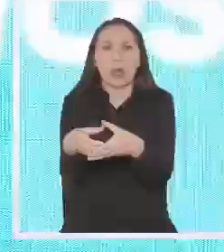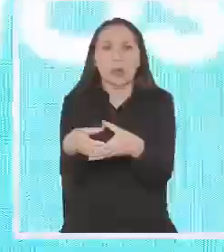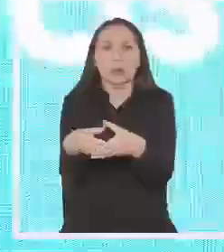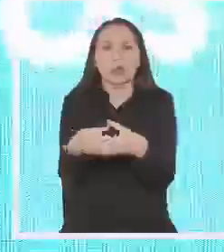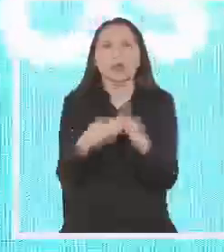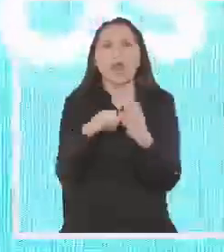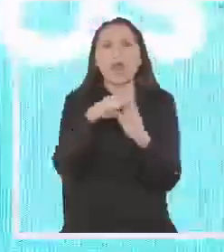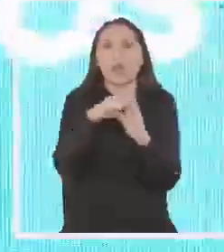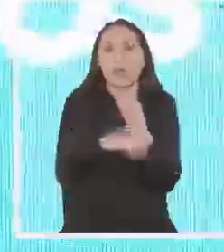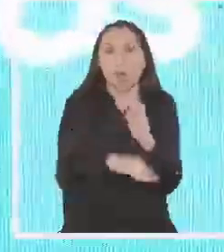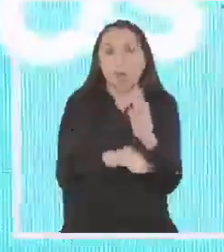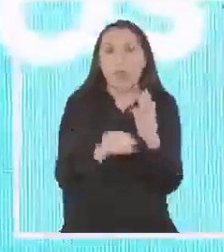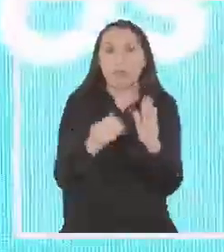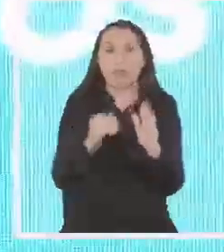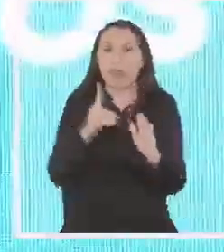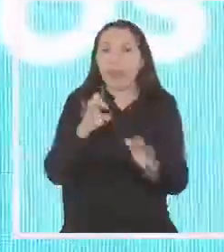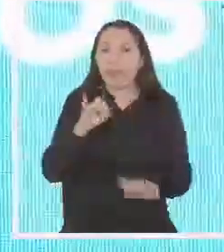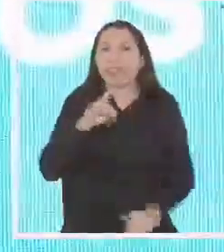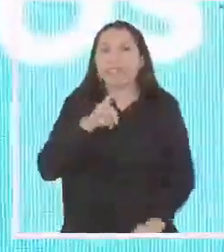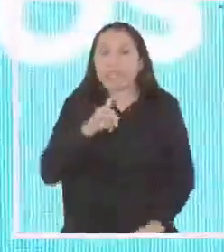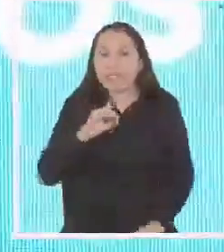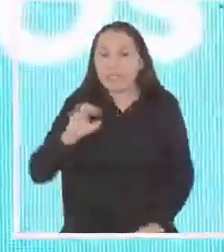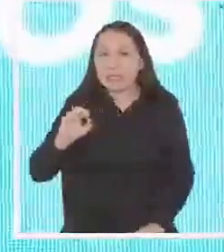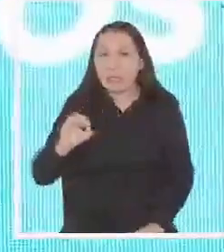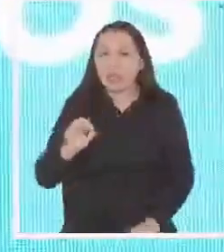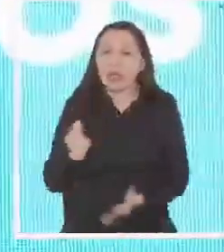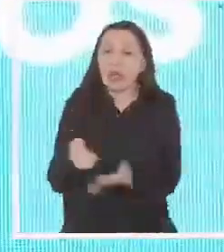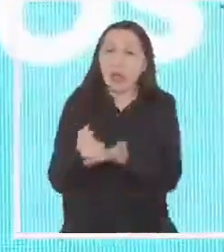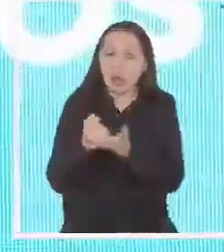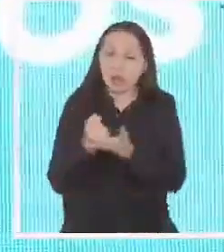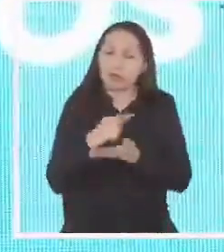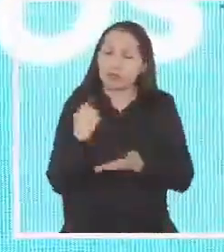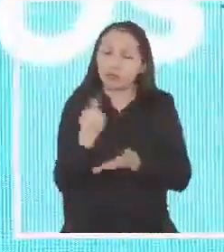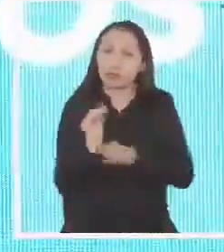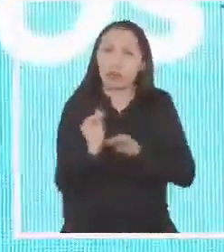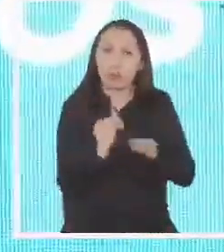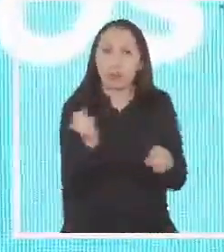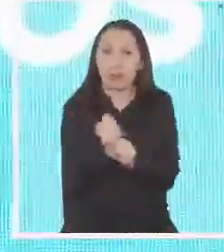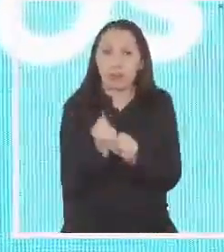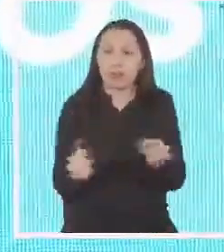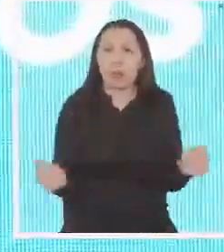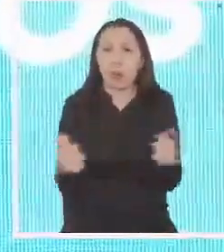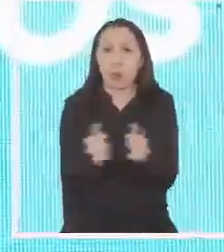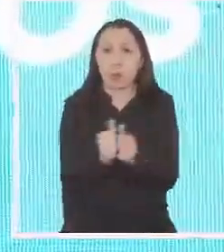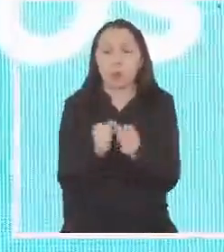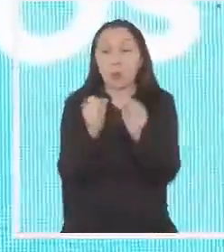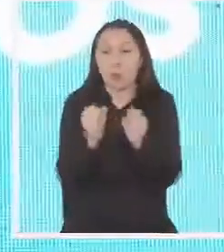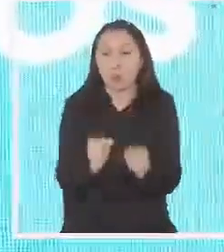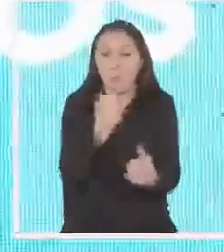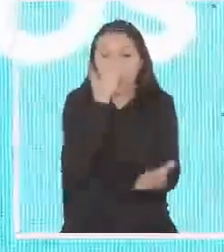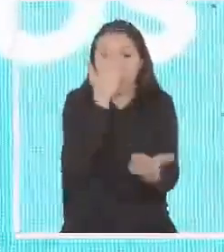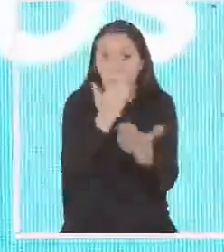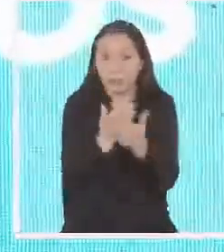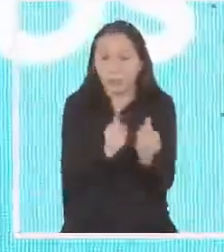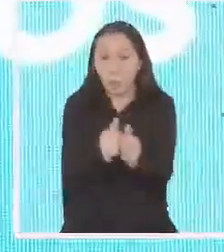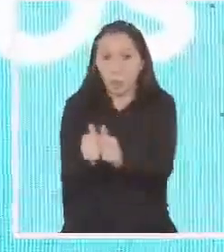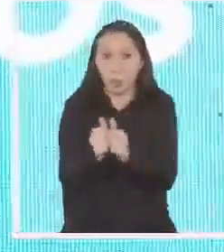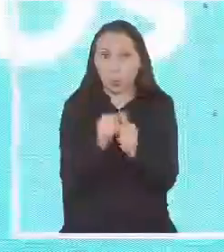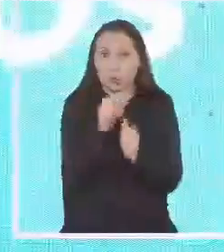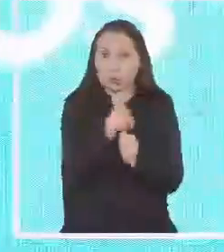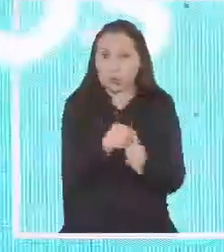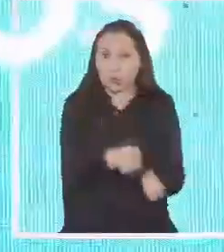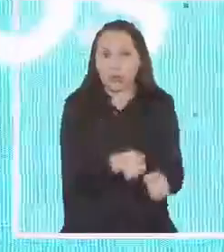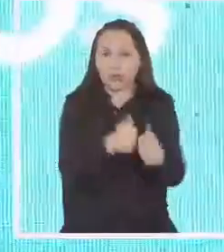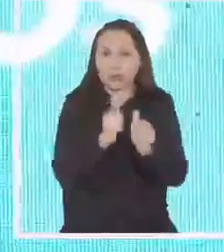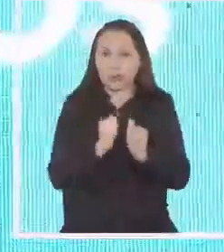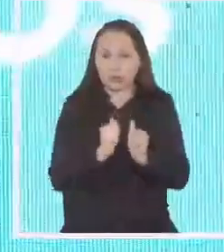Déficit Cero. Cuenten con toda nuestra colaboración, trabajo conjunto para poder enfrentar en conjunto este desafío.